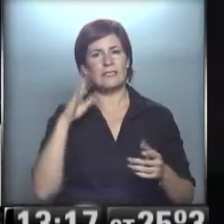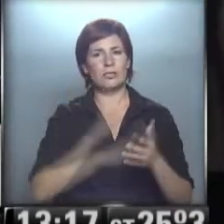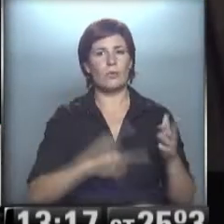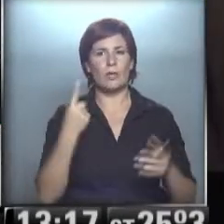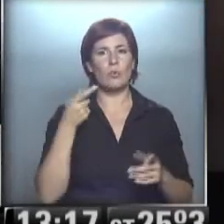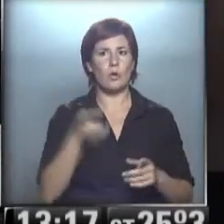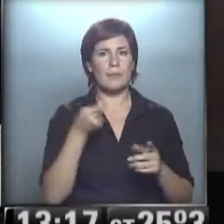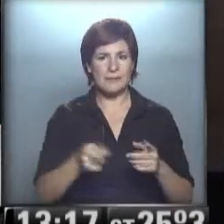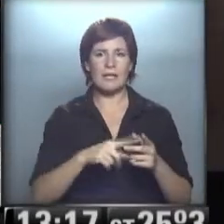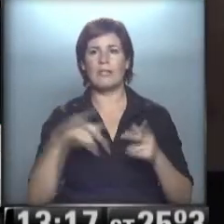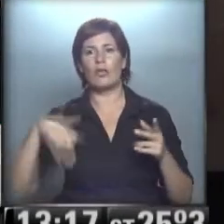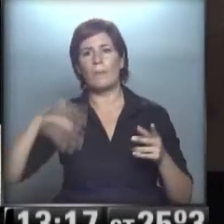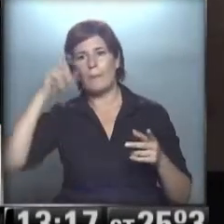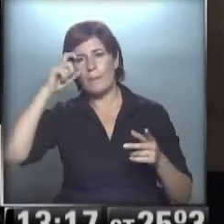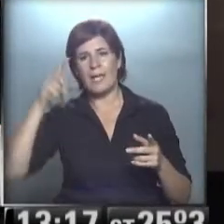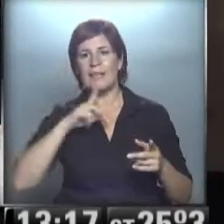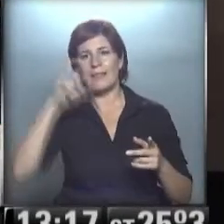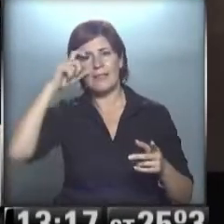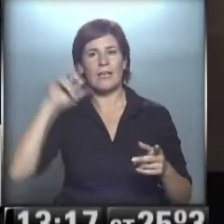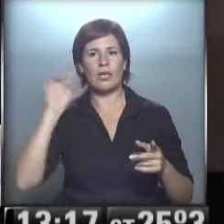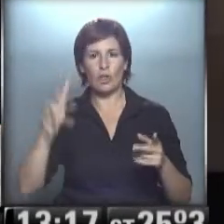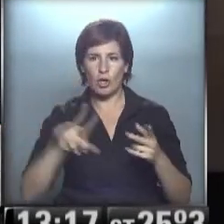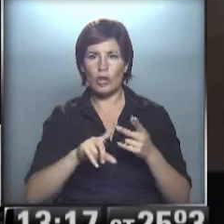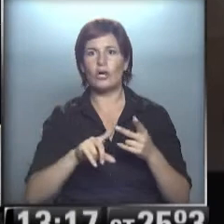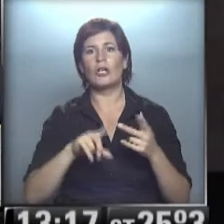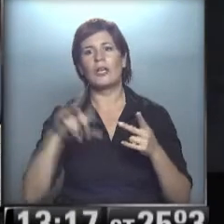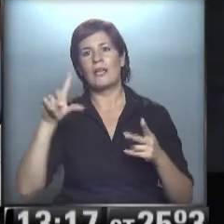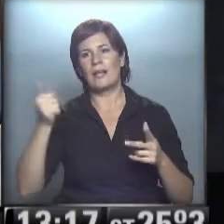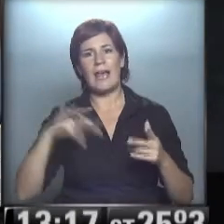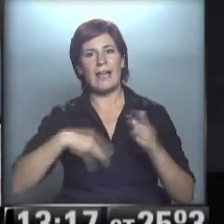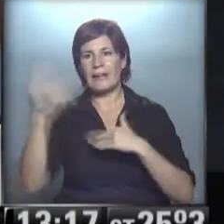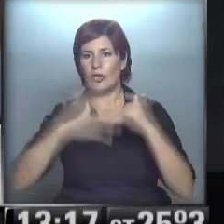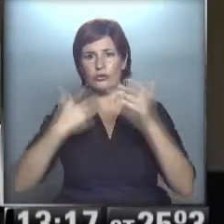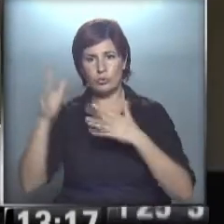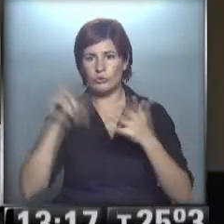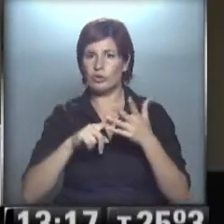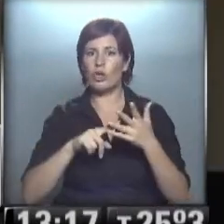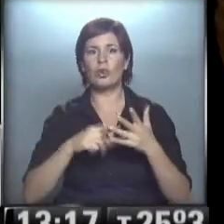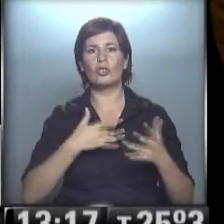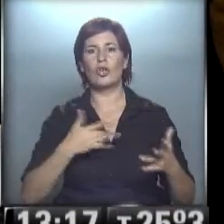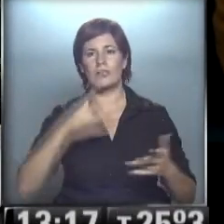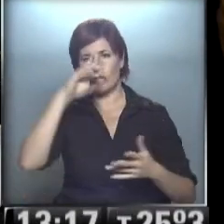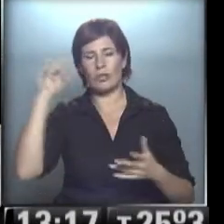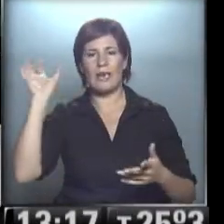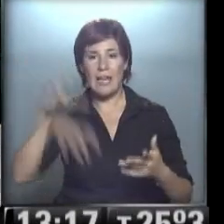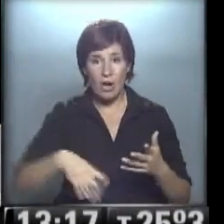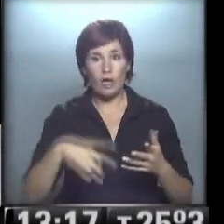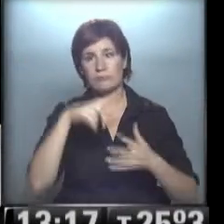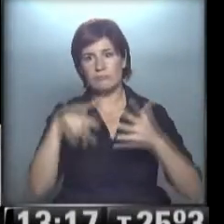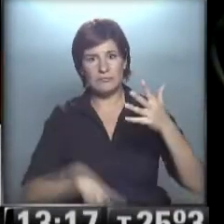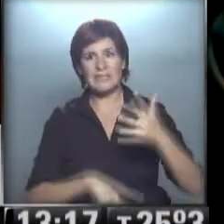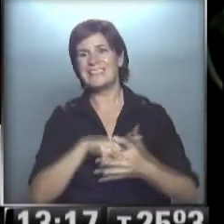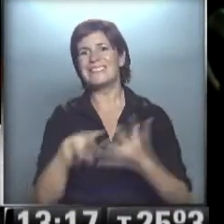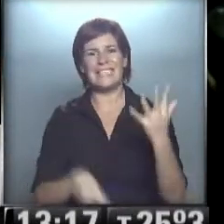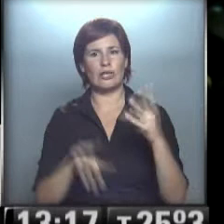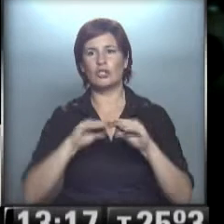Juan Campanella, La Reconstrucción de Juan Taratuto y Corazón de León de Marcos Carnevale son las cinco películas que estarán compitiendo por el Cóndor de Plata a